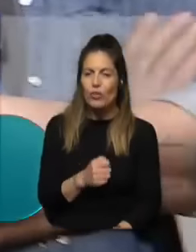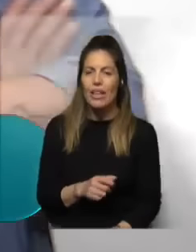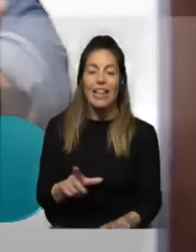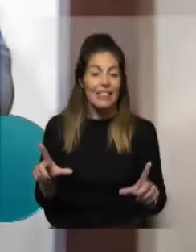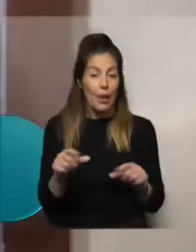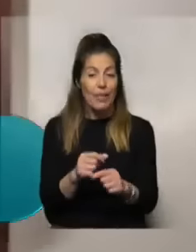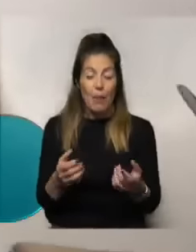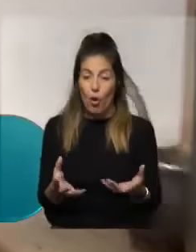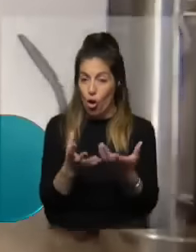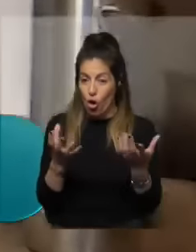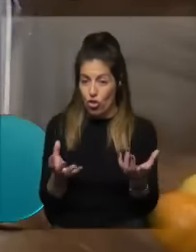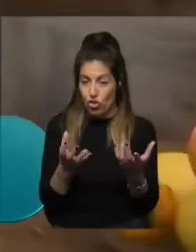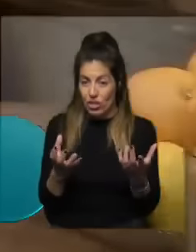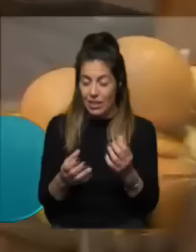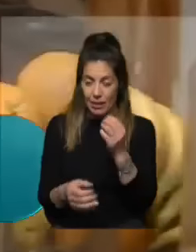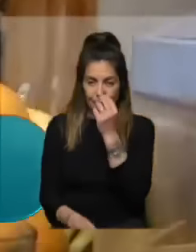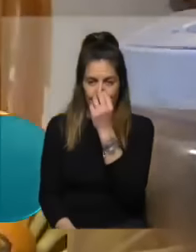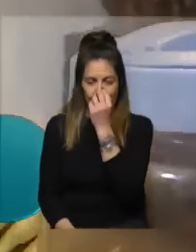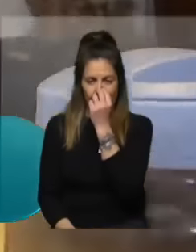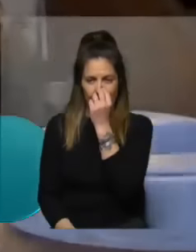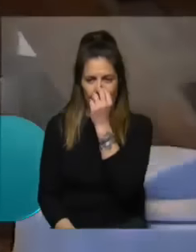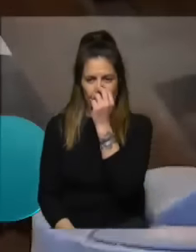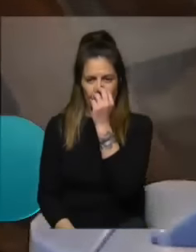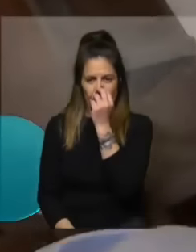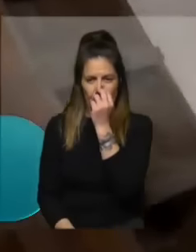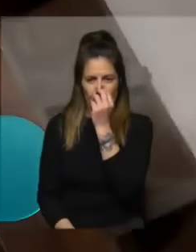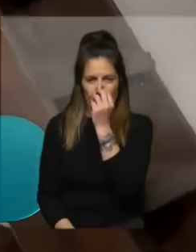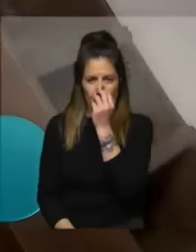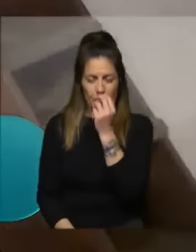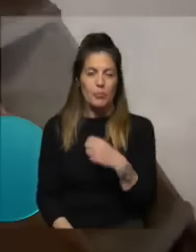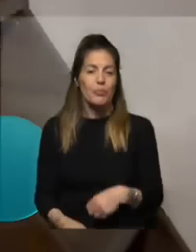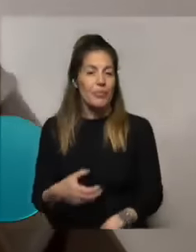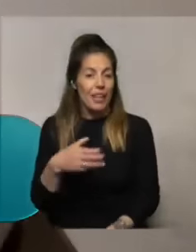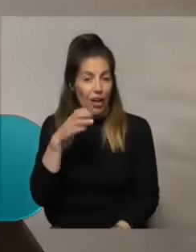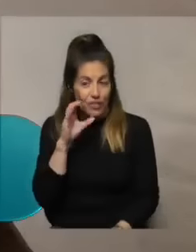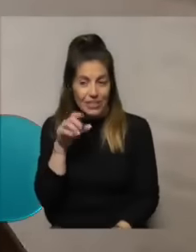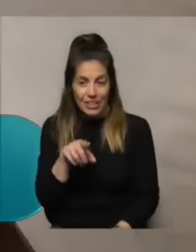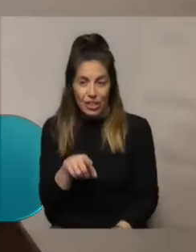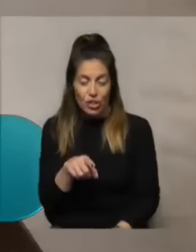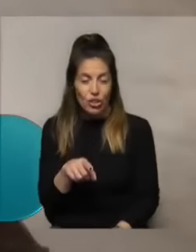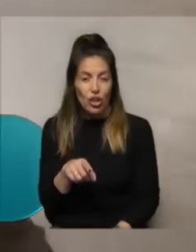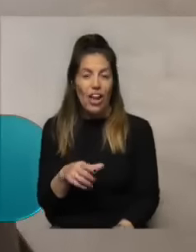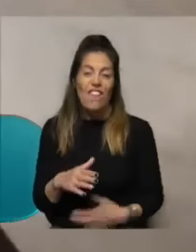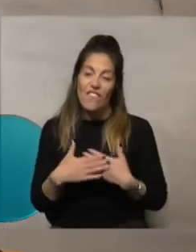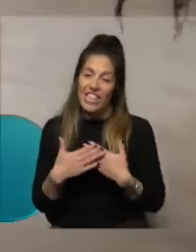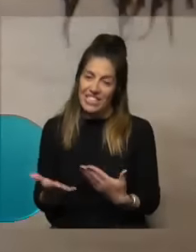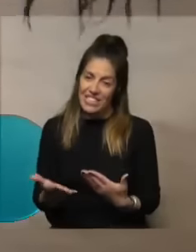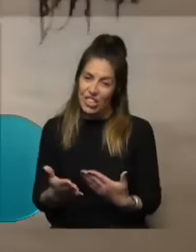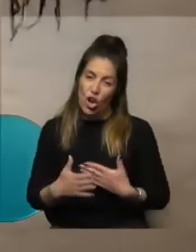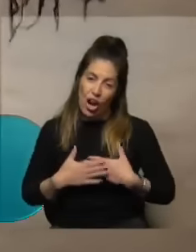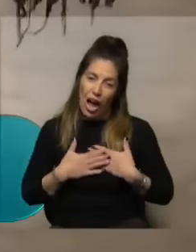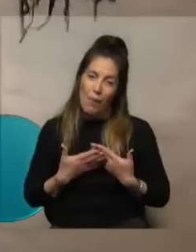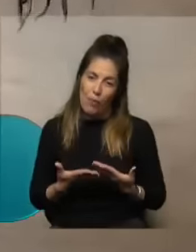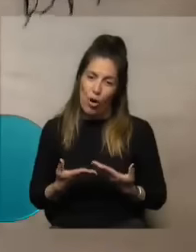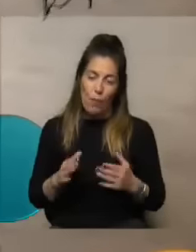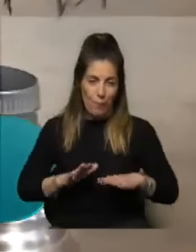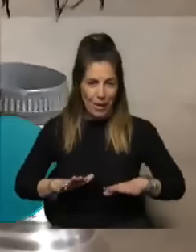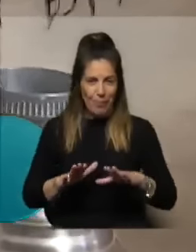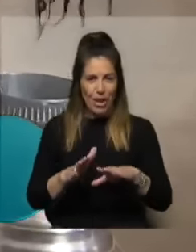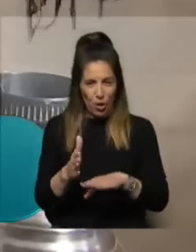la cocina. A ver, bueno, me invita a pasar su cocina. A ver, ¿cómo no? Terminamos. Acá está el cafecito, Fito, que el vecino con mucho amor, mucho cariño, mucho esmero, nos preparó